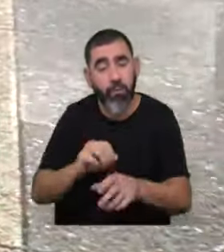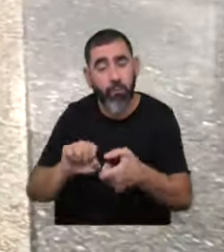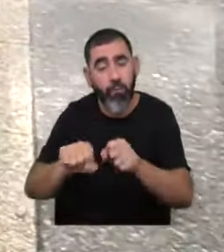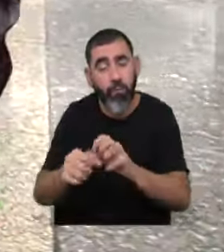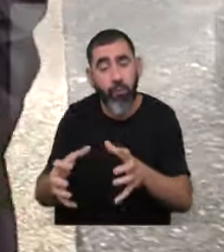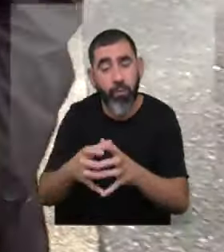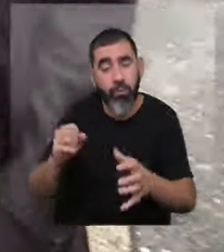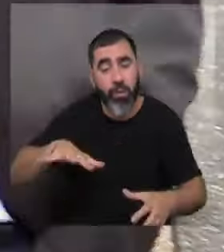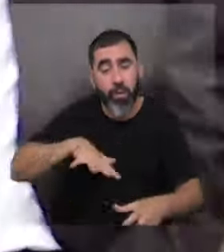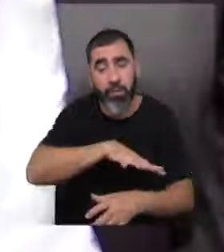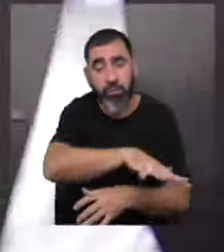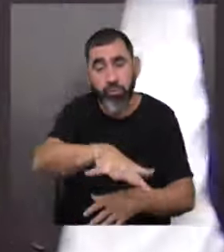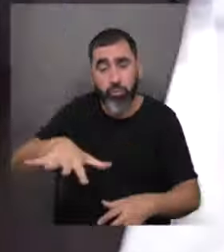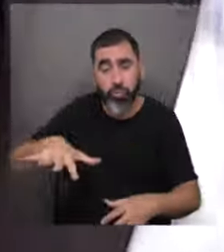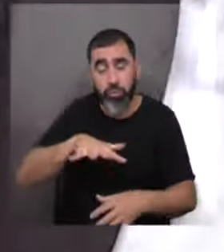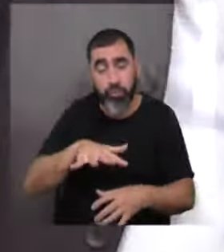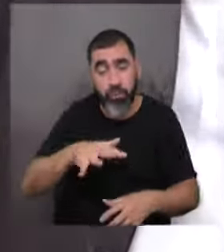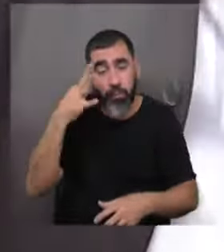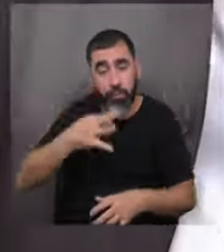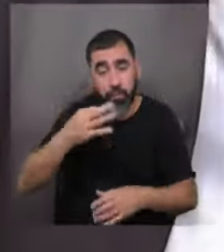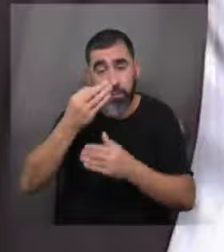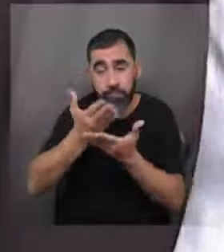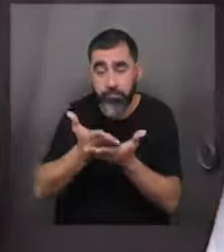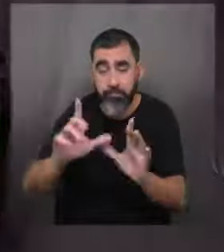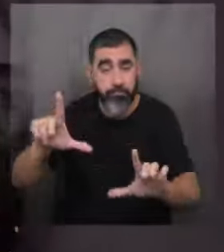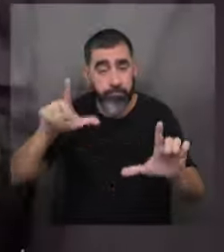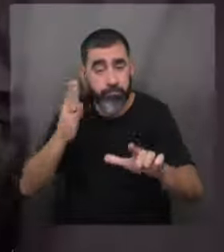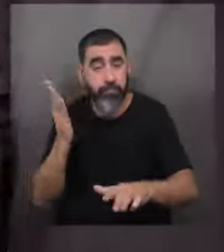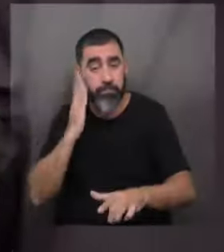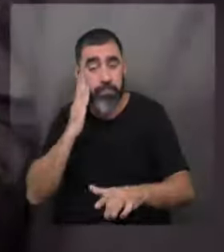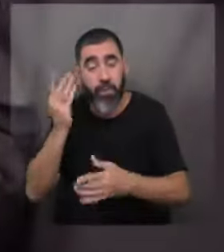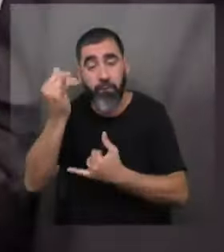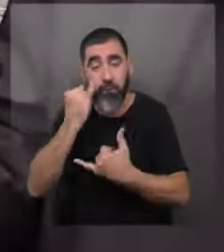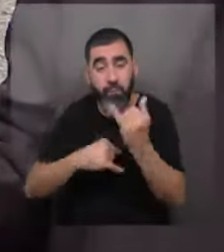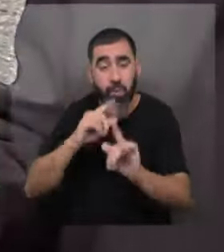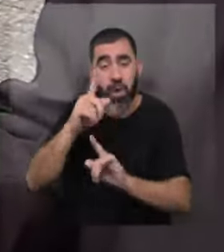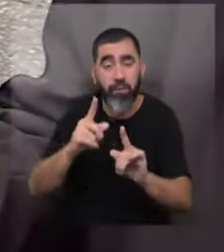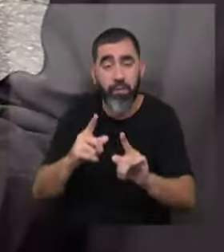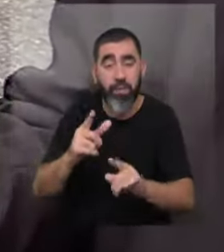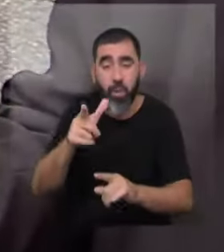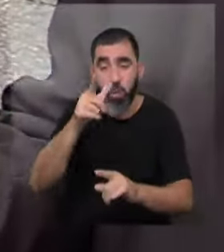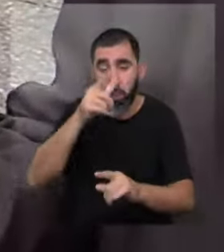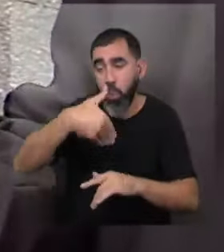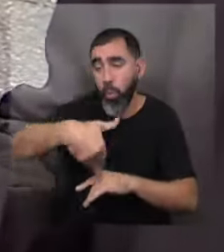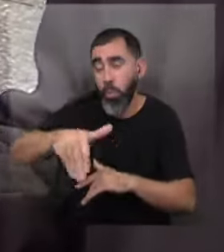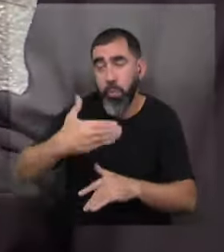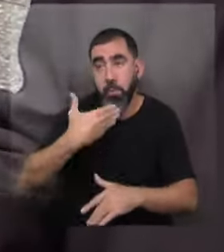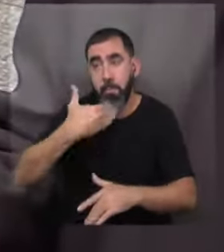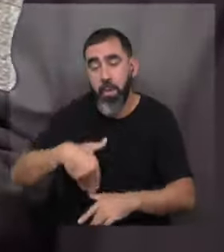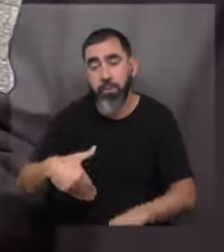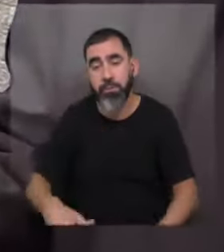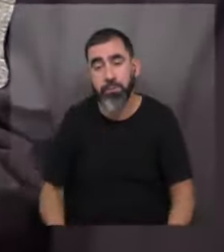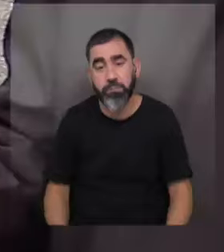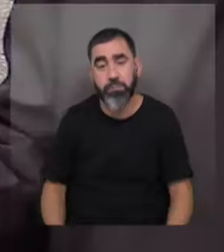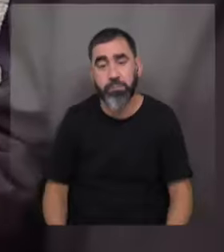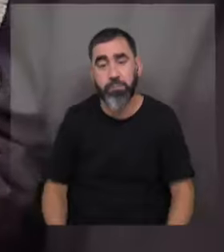de la sociedad civil para darle cara a esos datos que a veces salen en julio y que nos impactan. Esta es